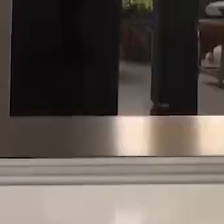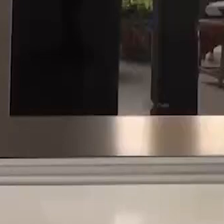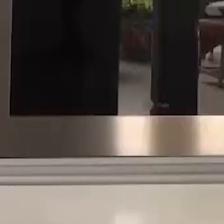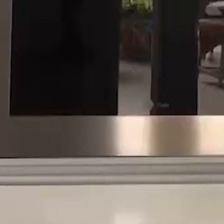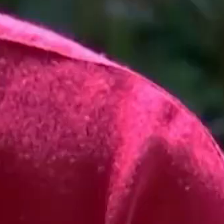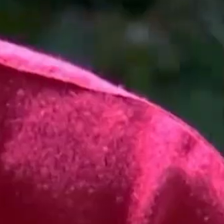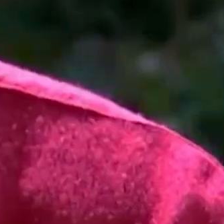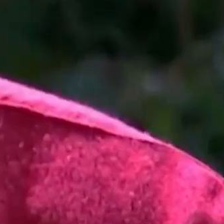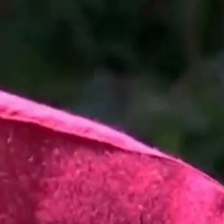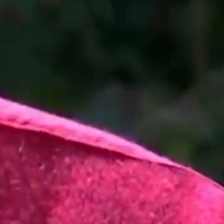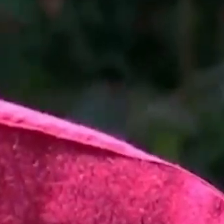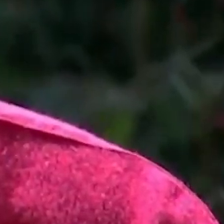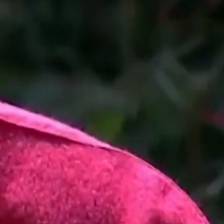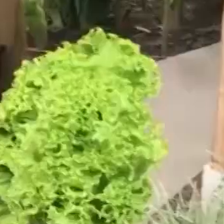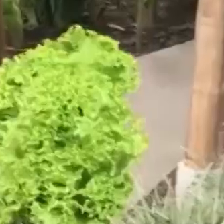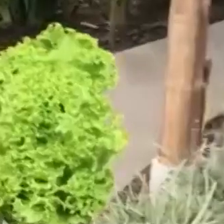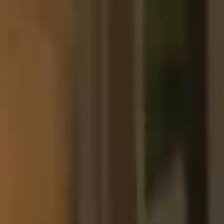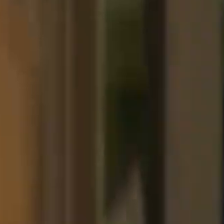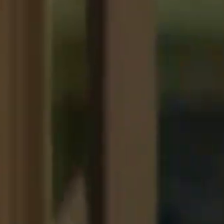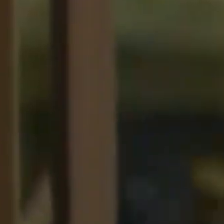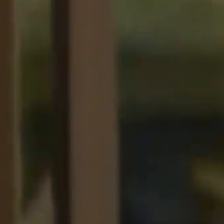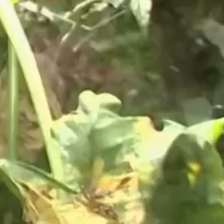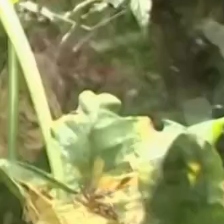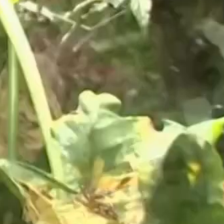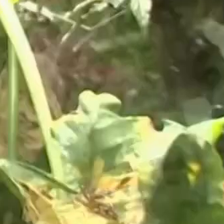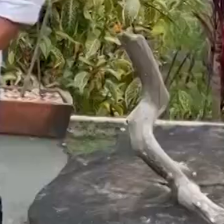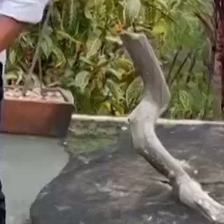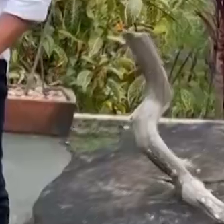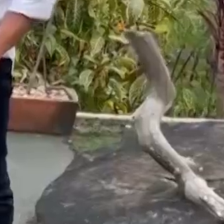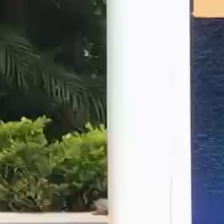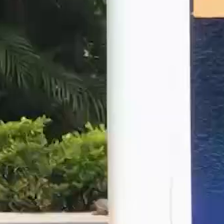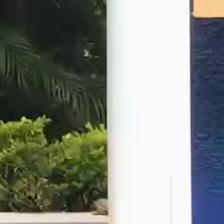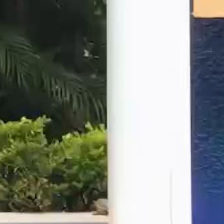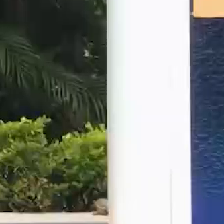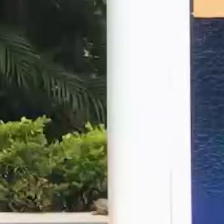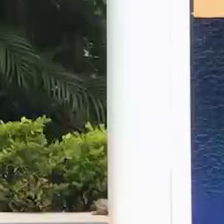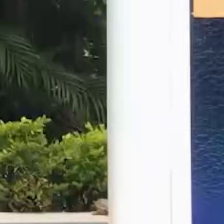Corazón, corazón, corazón.